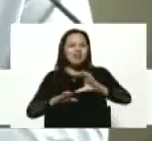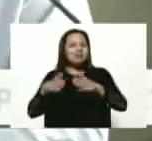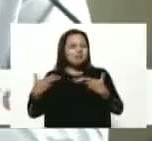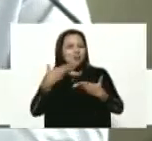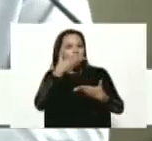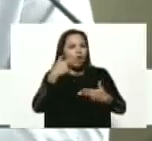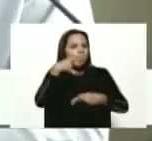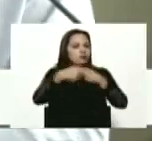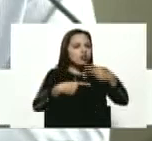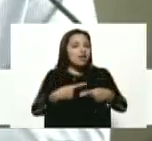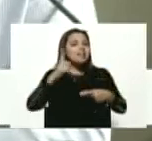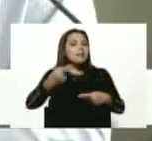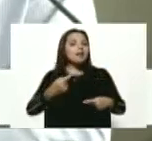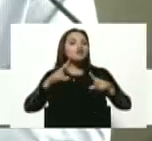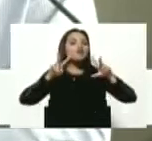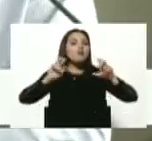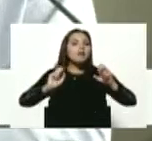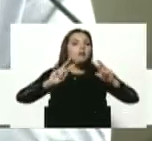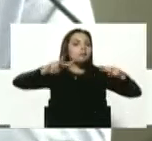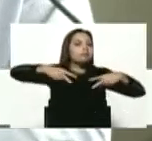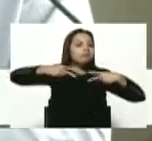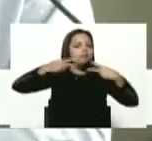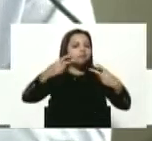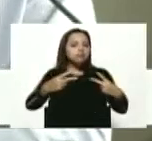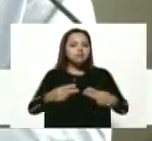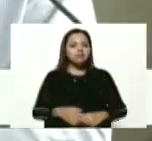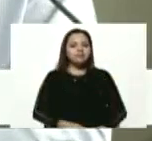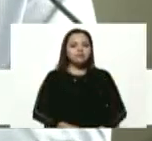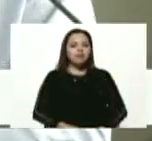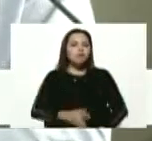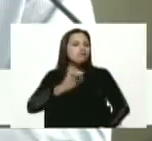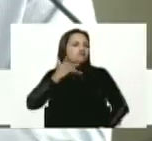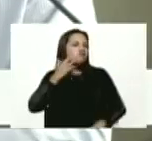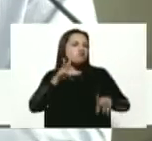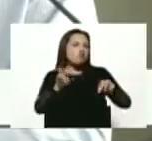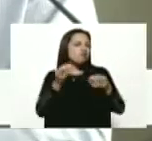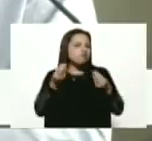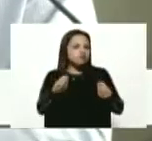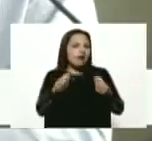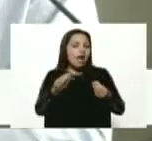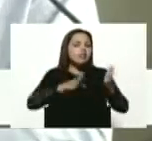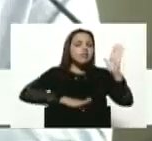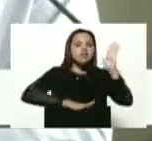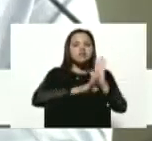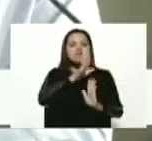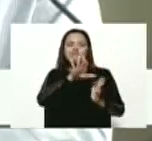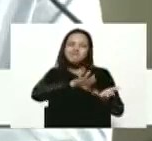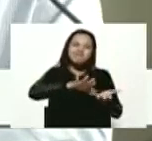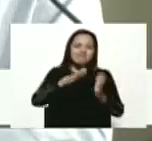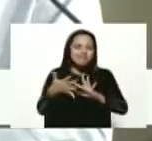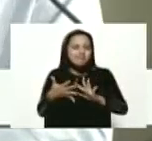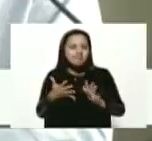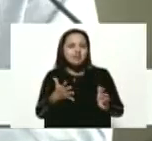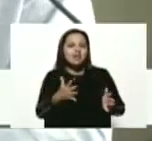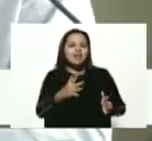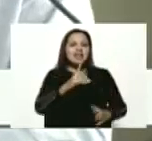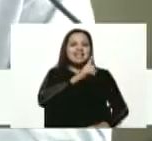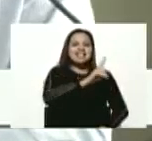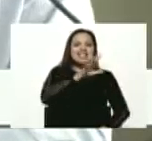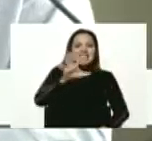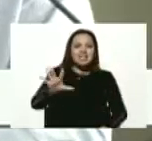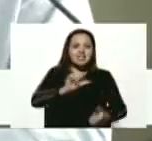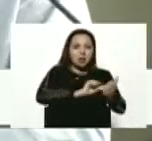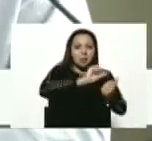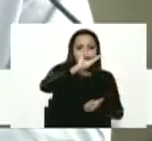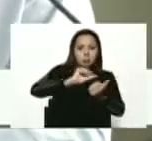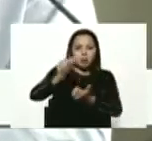sino para crear nuevas cosas. Entre esas cosas, presidente, ya hemos desarrollado alrededor de unos 15 diplomados